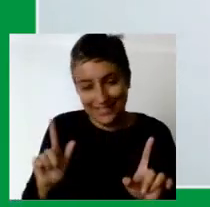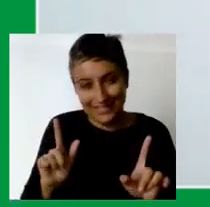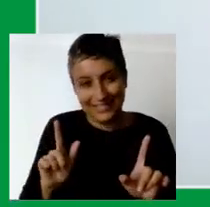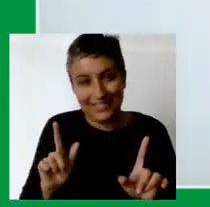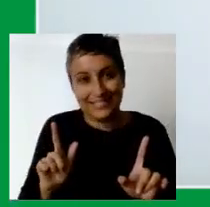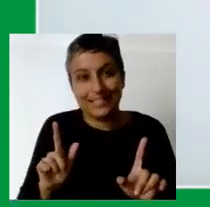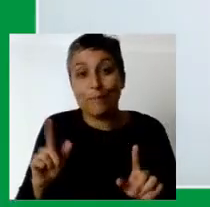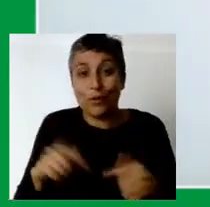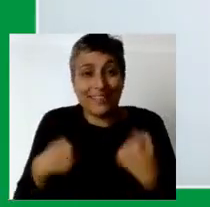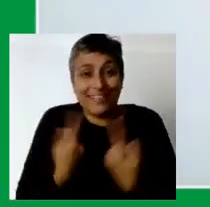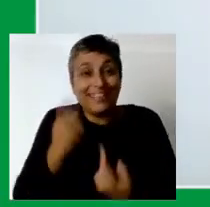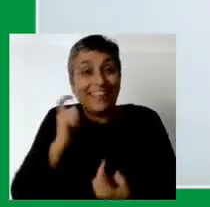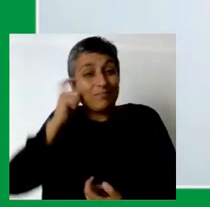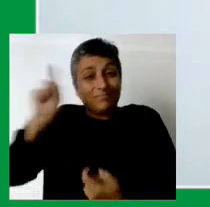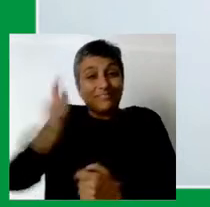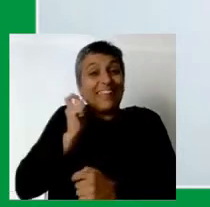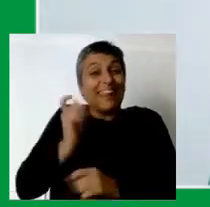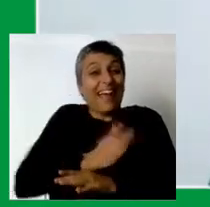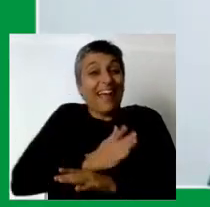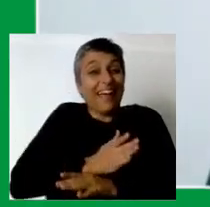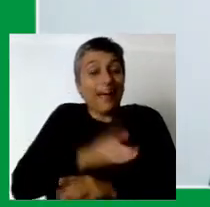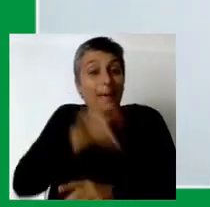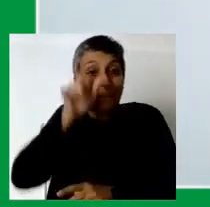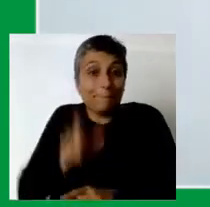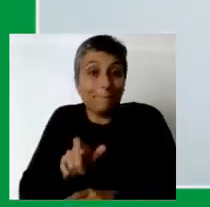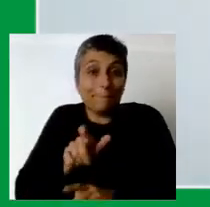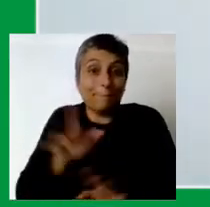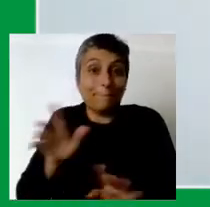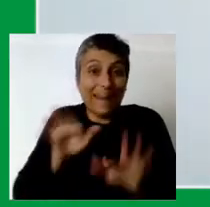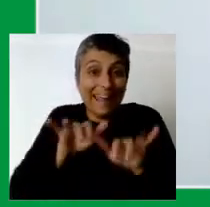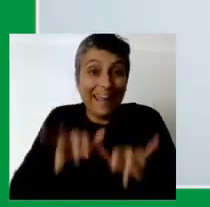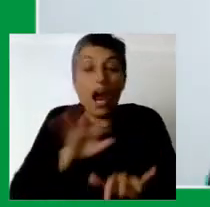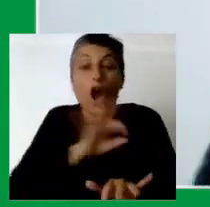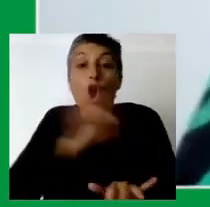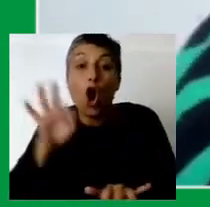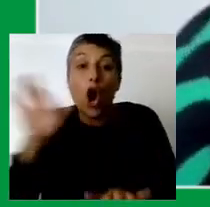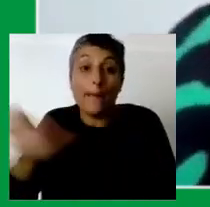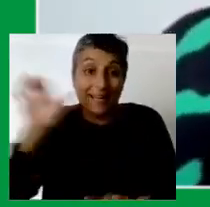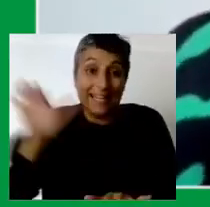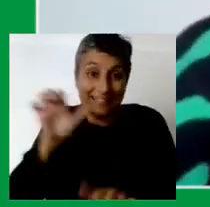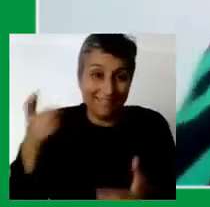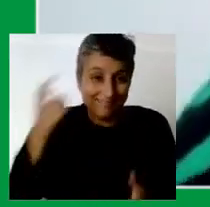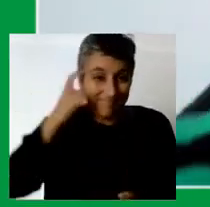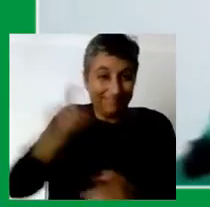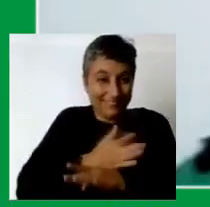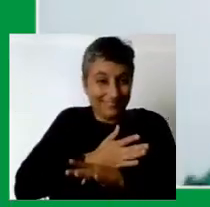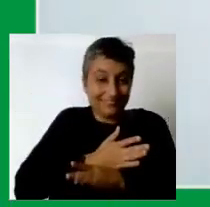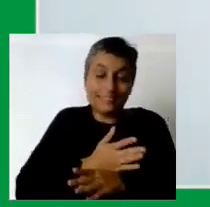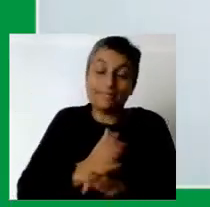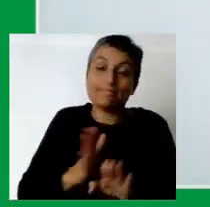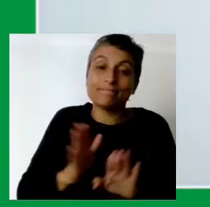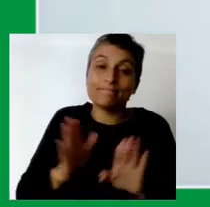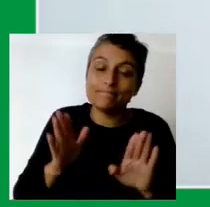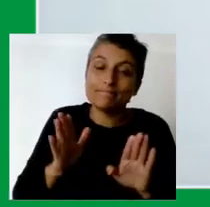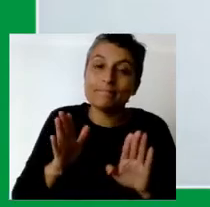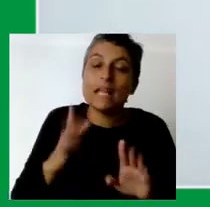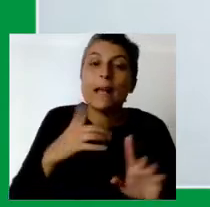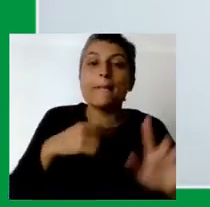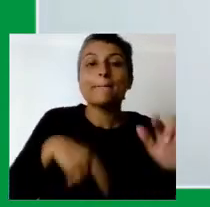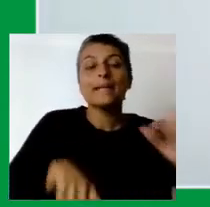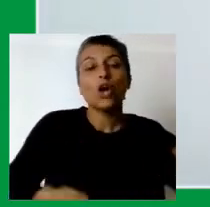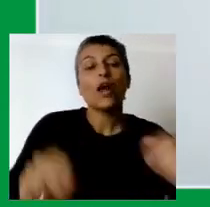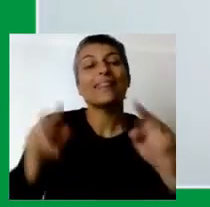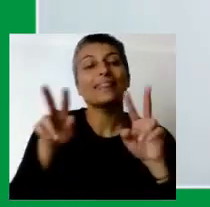lo creamos nosotros, creamos, es un consorcio, pero lo creamos las personas, los seres humanos. Pero bueno, el tema es